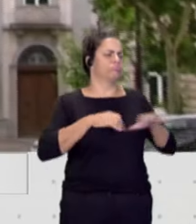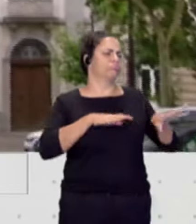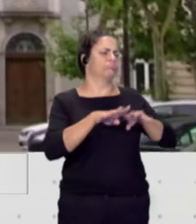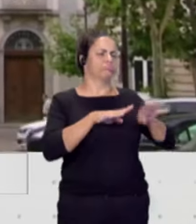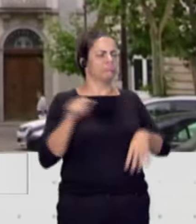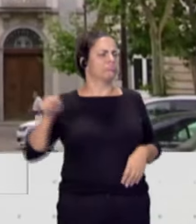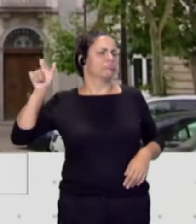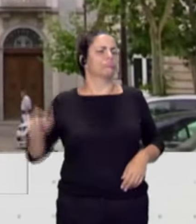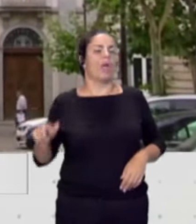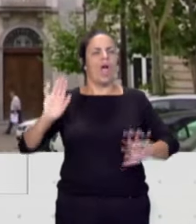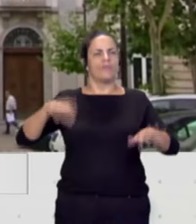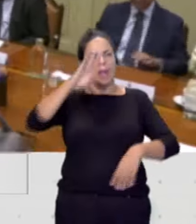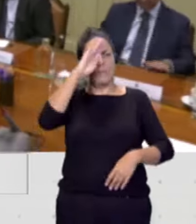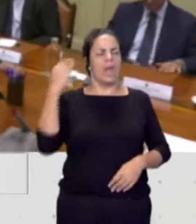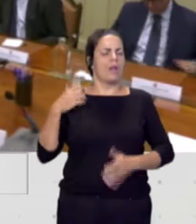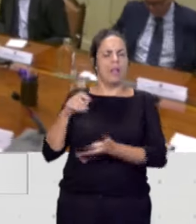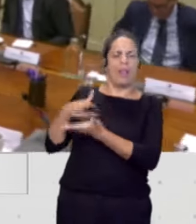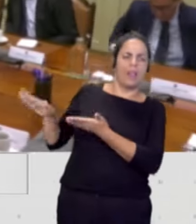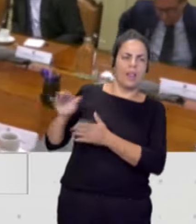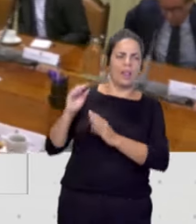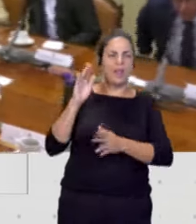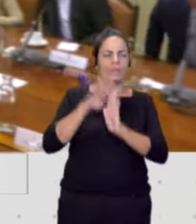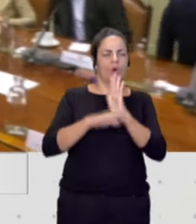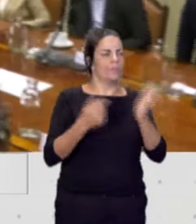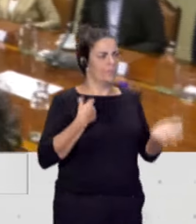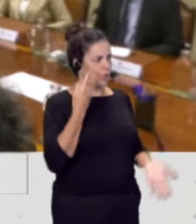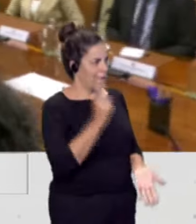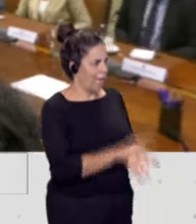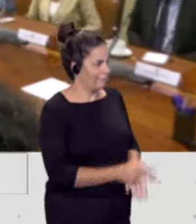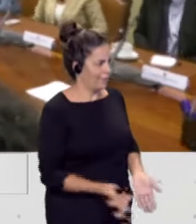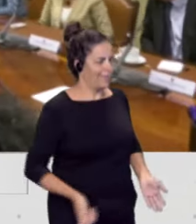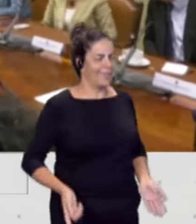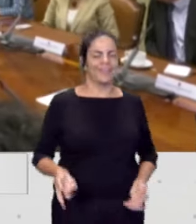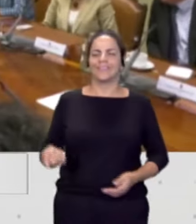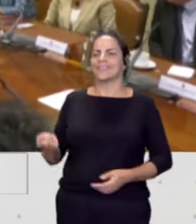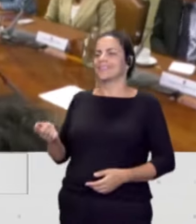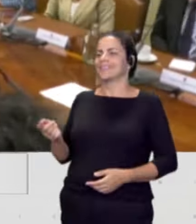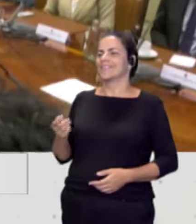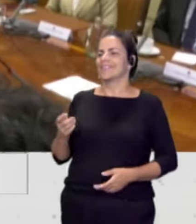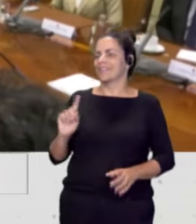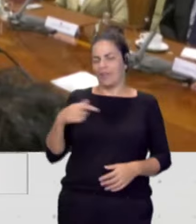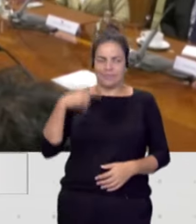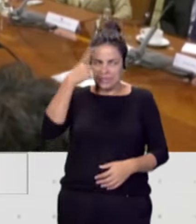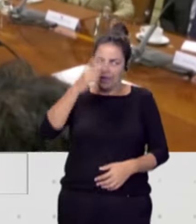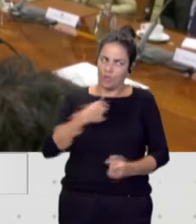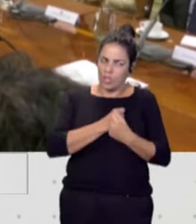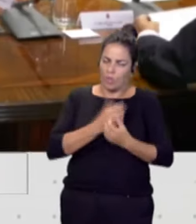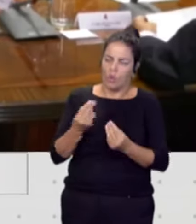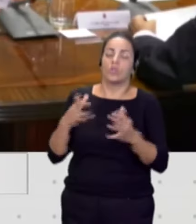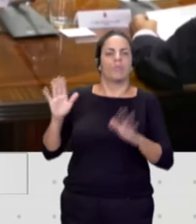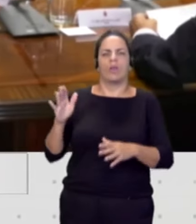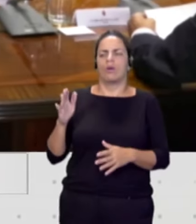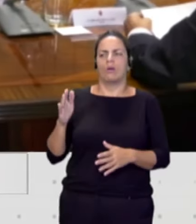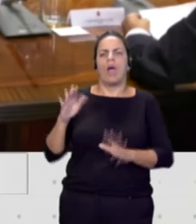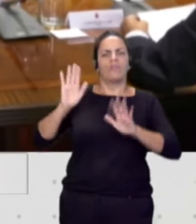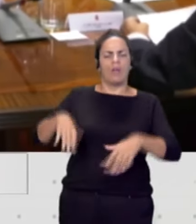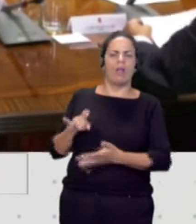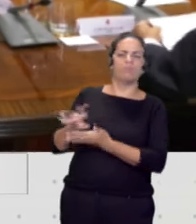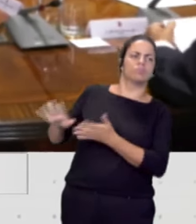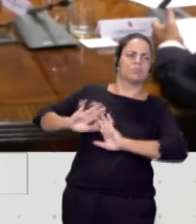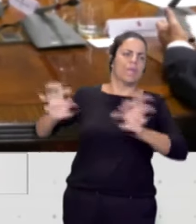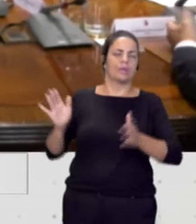Canarias. Otra vez. Vale, pues entonces te tiene enfilada hoy, no, ¿eh? Ella sabe que la quiero mucho. No puede ser. O sea, aquí